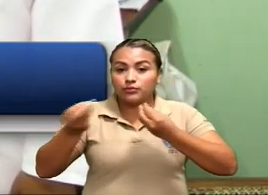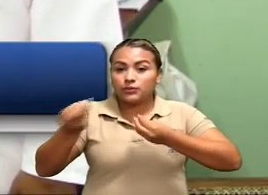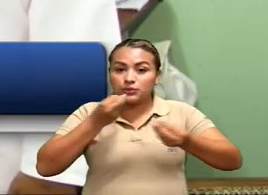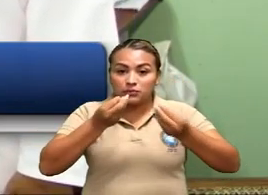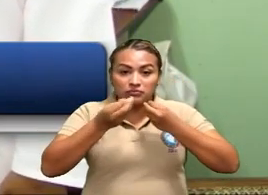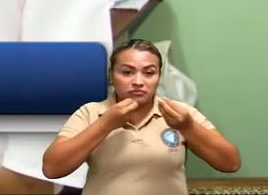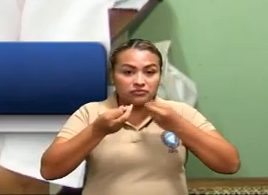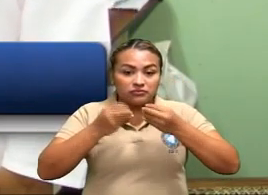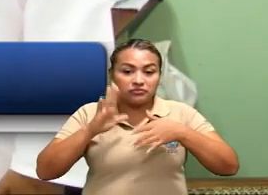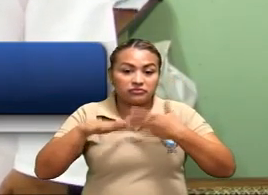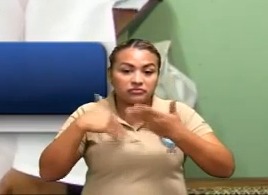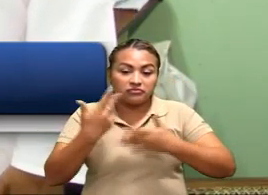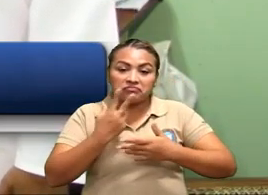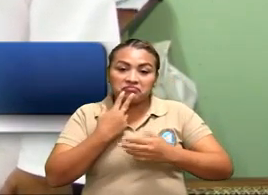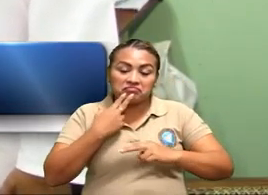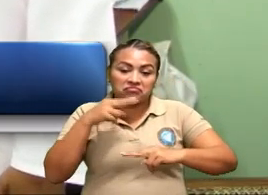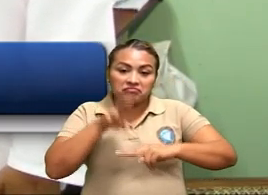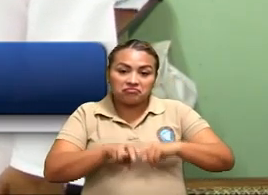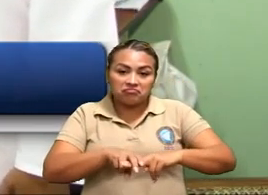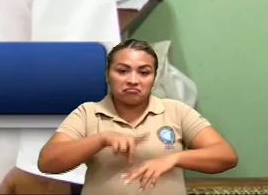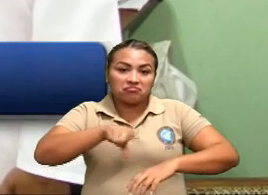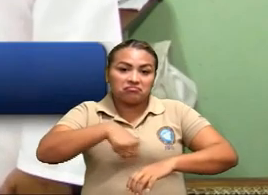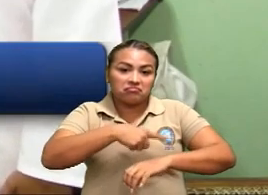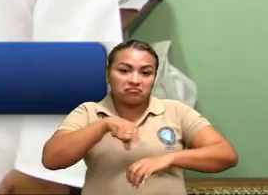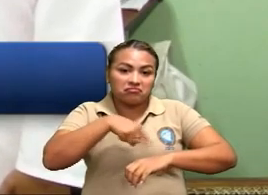luego no las quemamos. Entonces allí